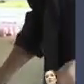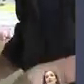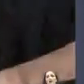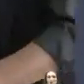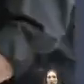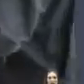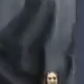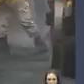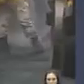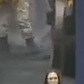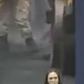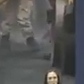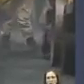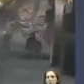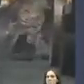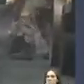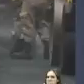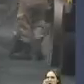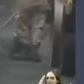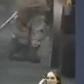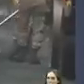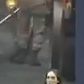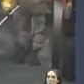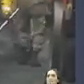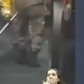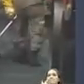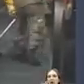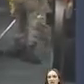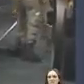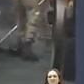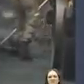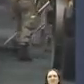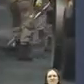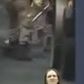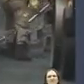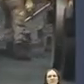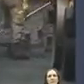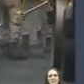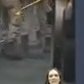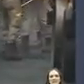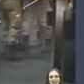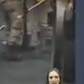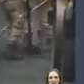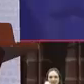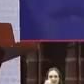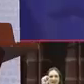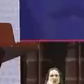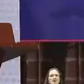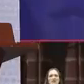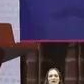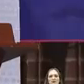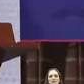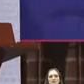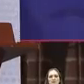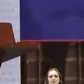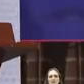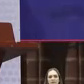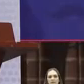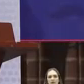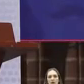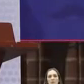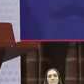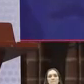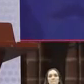las tres propuestas, las tres visiones de las partes, y escuchemos lo que dijo el presidente de los sindicatos. Proponemos que entre los